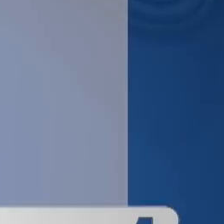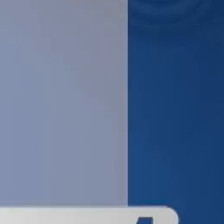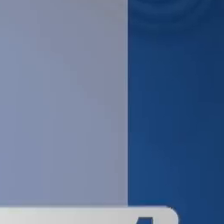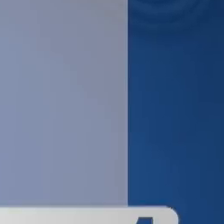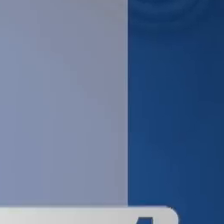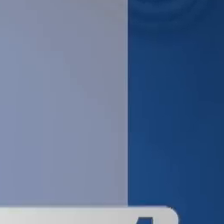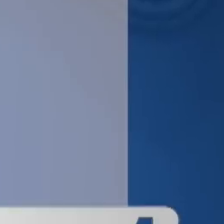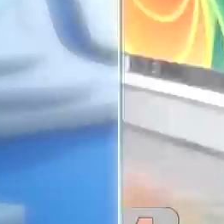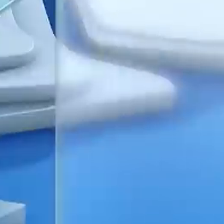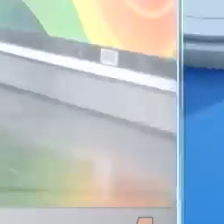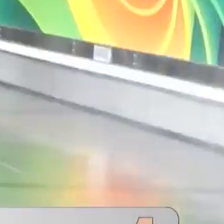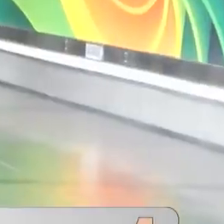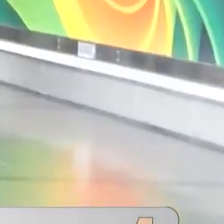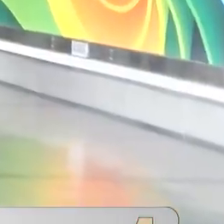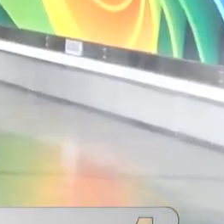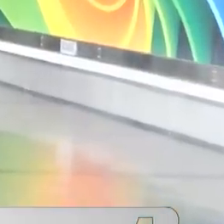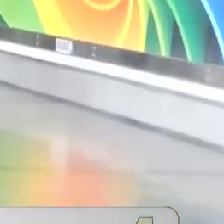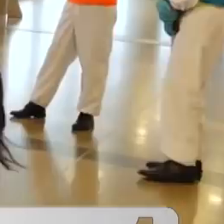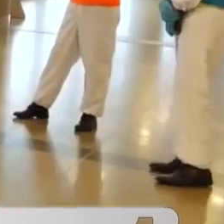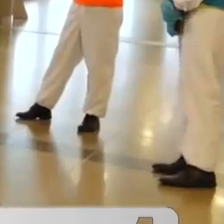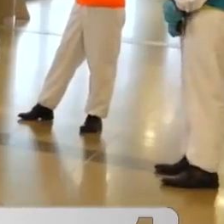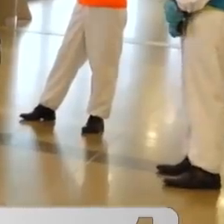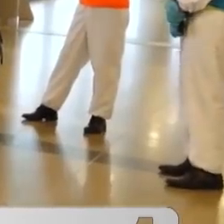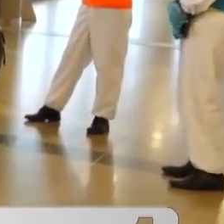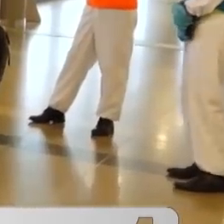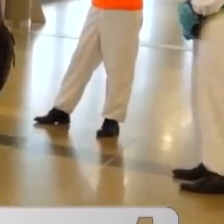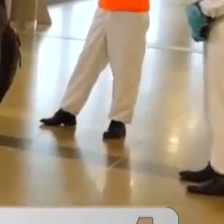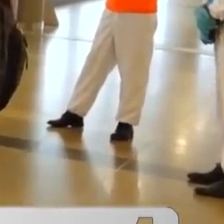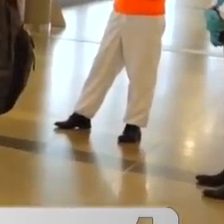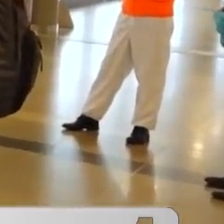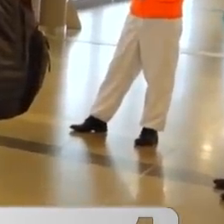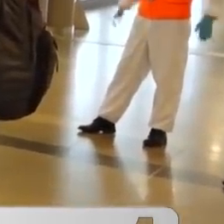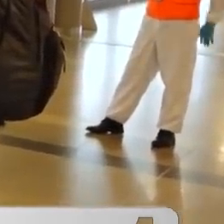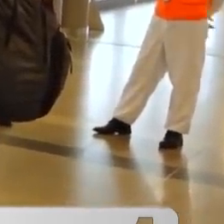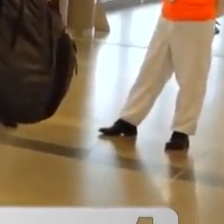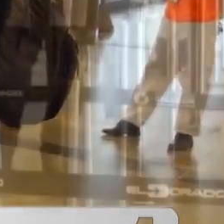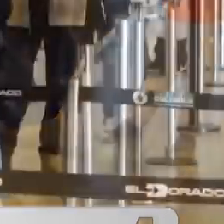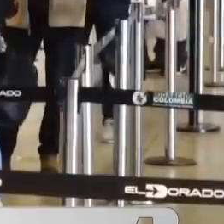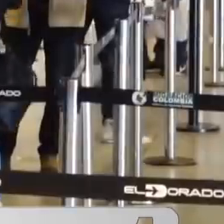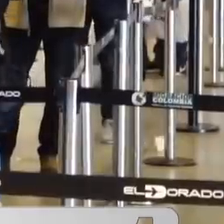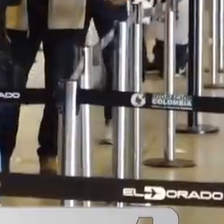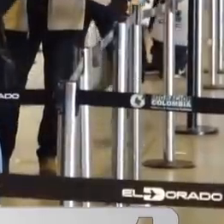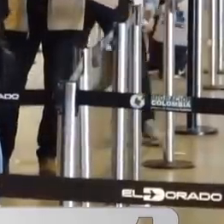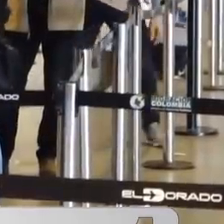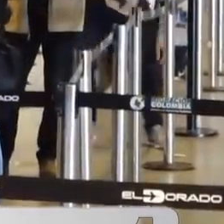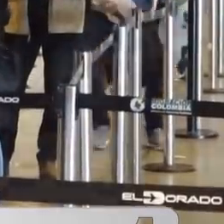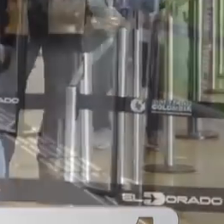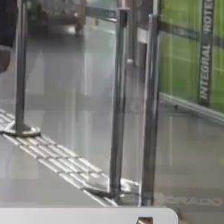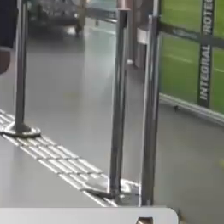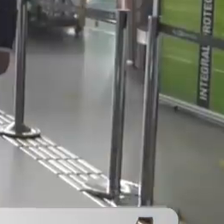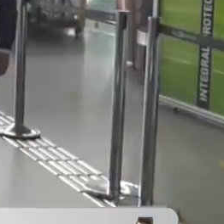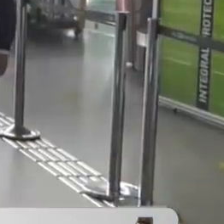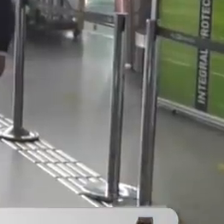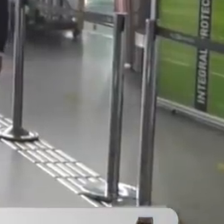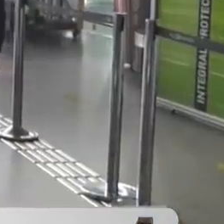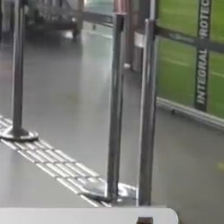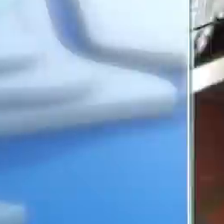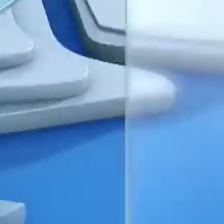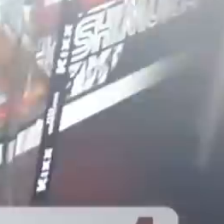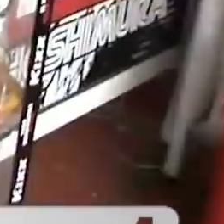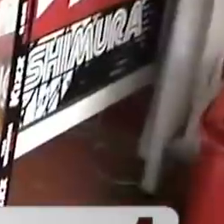pide perdón. ¿Pasajeros positivos? ¿Qué pasa con las pruebas PCR a viajeros